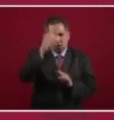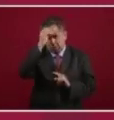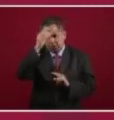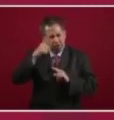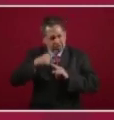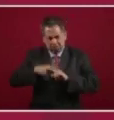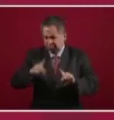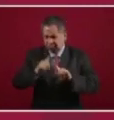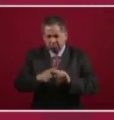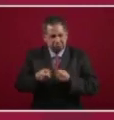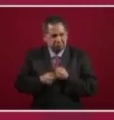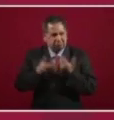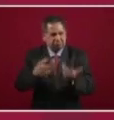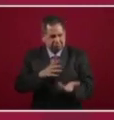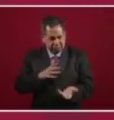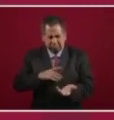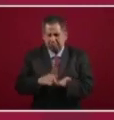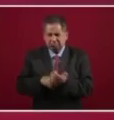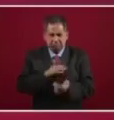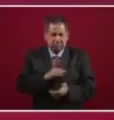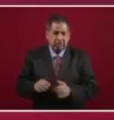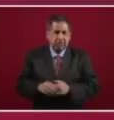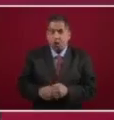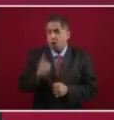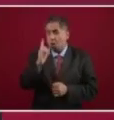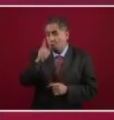todas las expresiones.